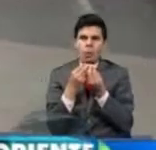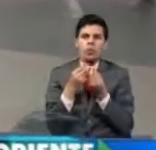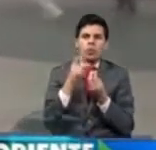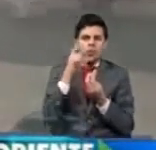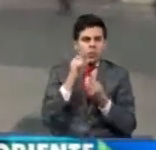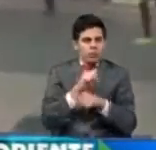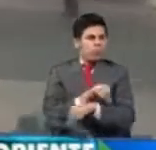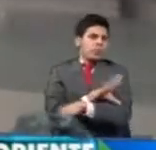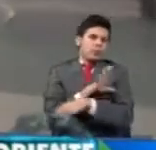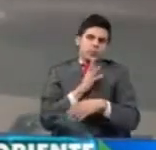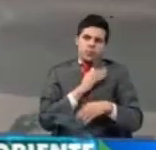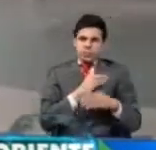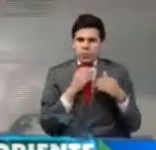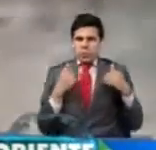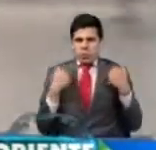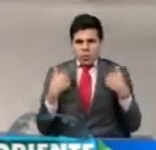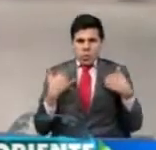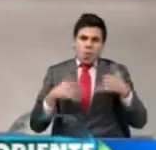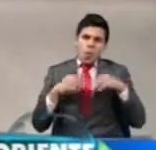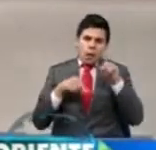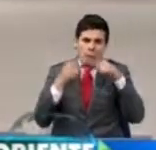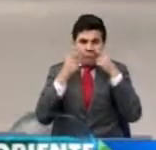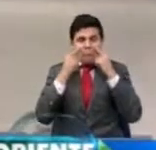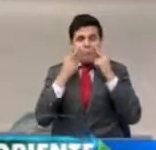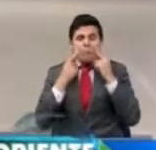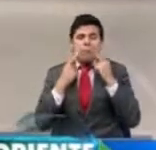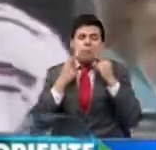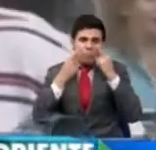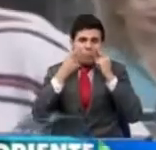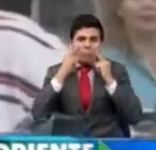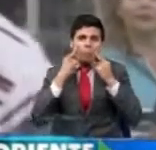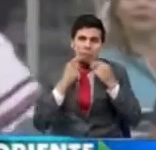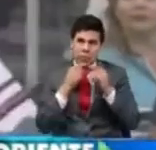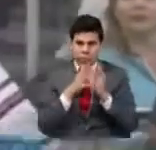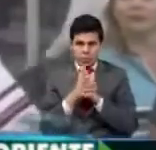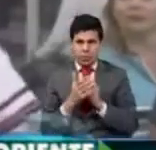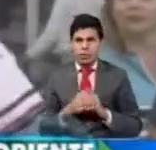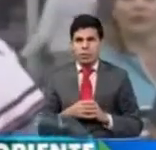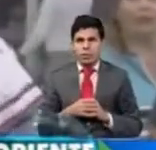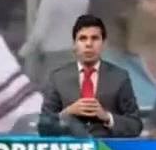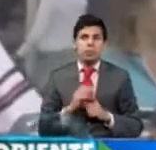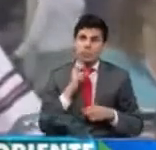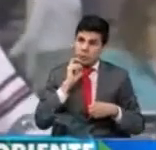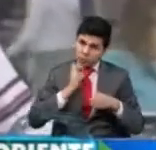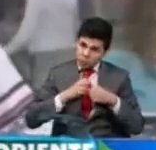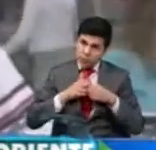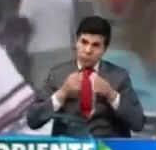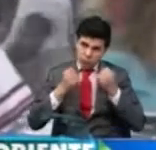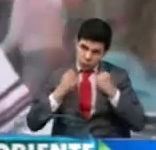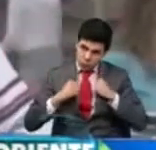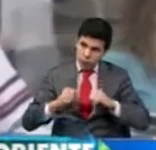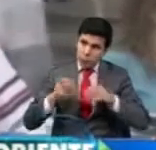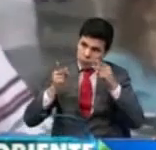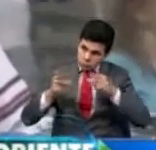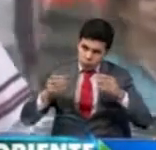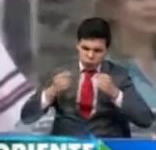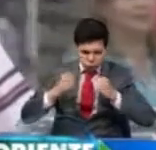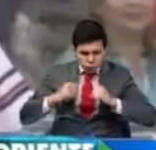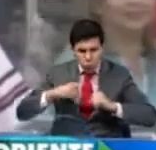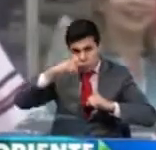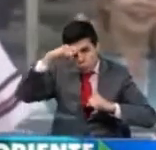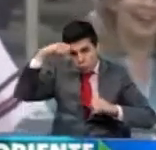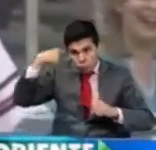su emoción y entre lágrimas entregó el balance esto es un sacrificio grande que hacen los muchachos de